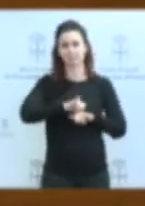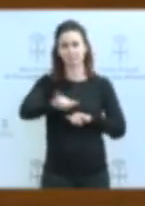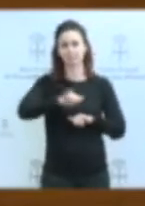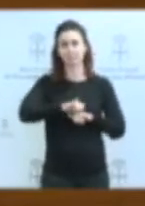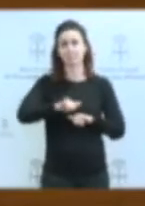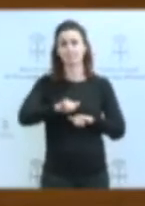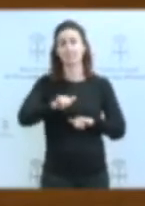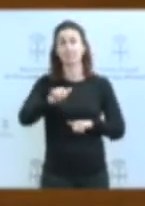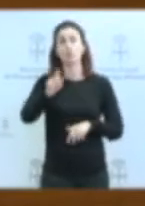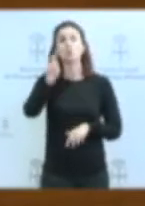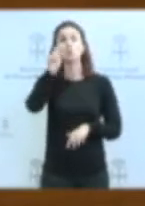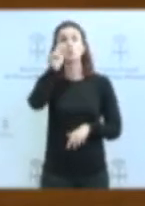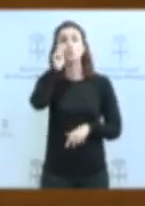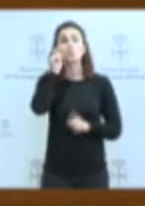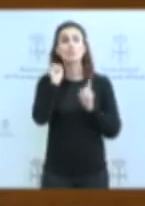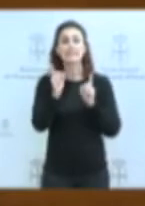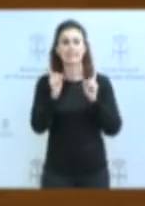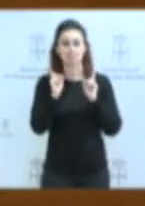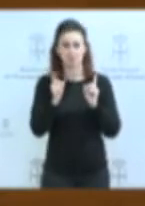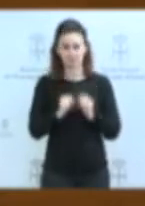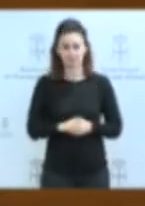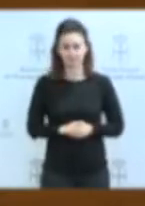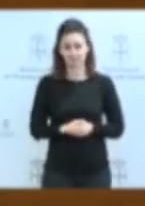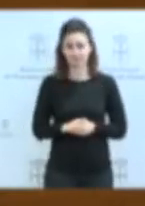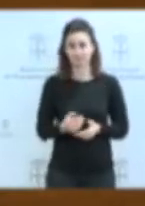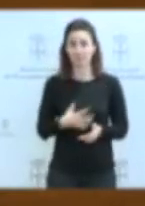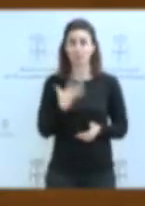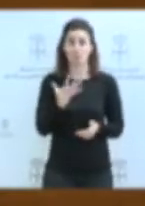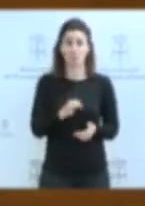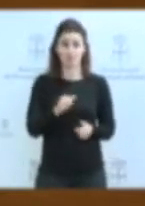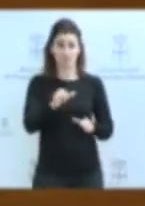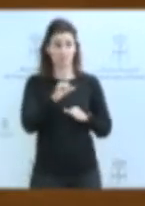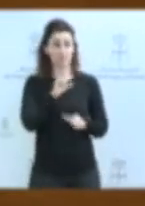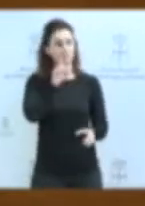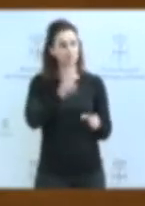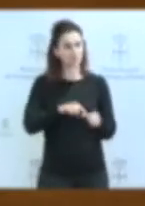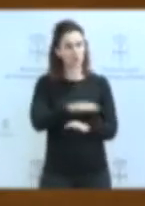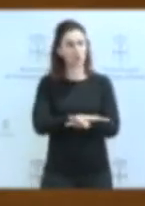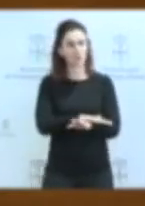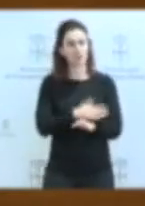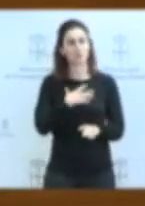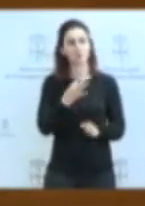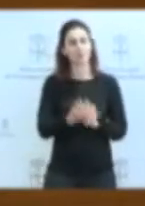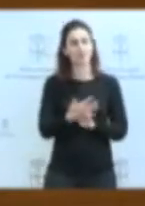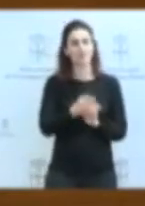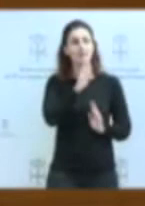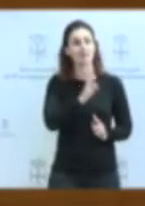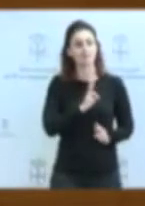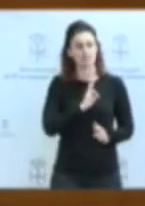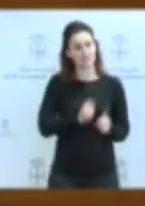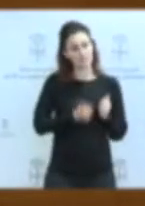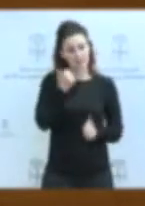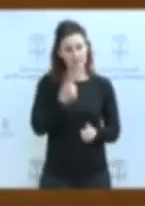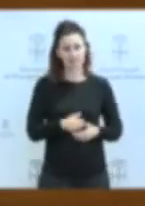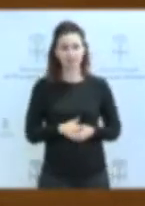Si bien esperaría de usted que, como miembro del Gobierno, fuera capaz de ir un poco más allá en sus respuestas, porque las conexiones